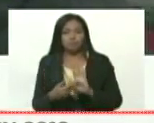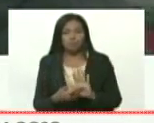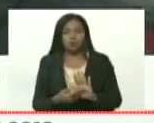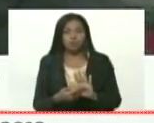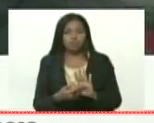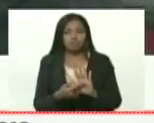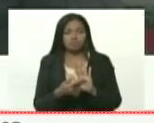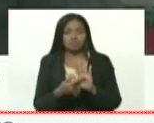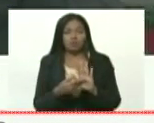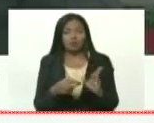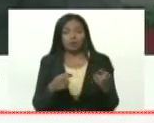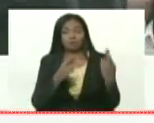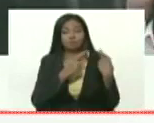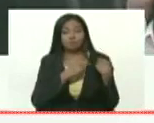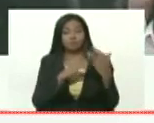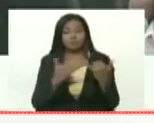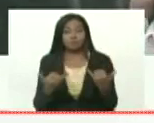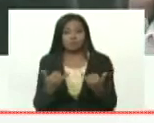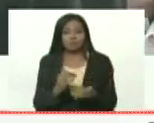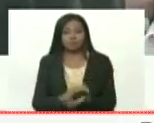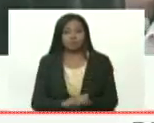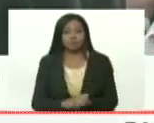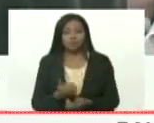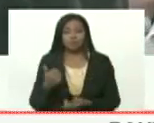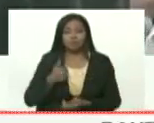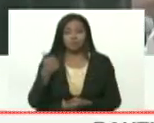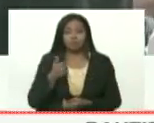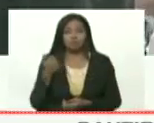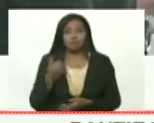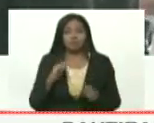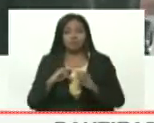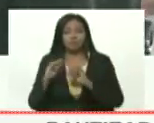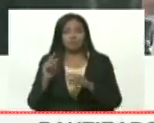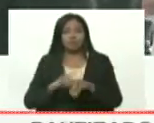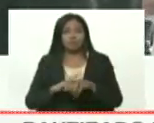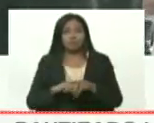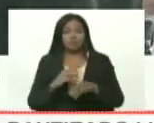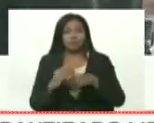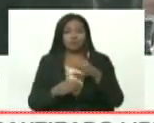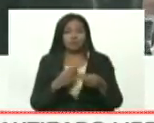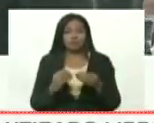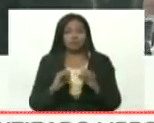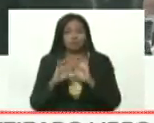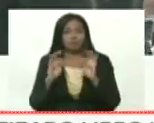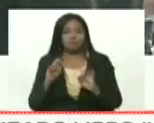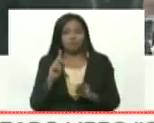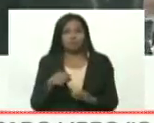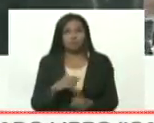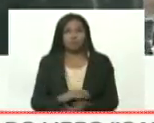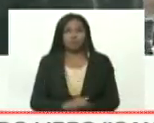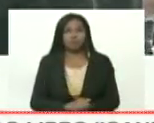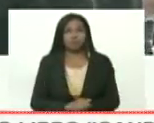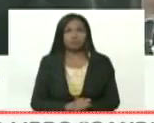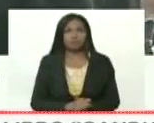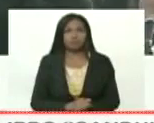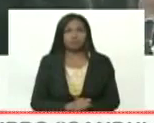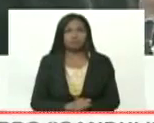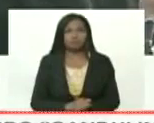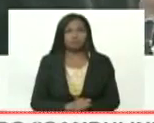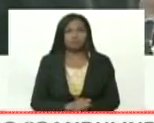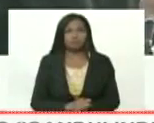una responsabilidad y una oportunidad al mismo tiempo respecto a lo que es la